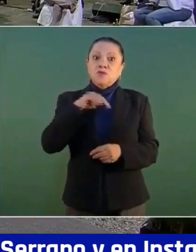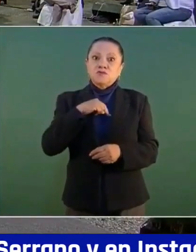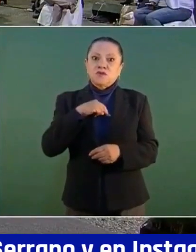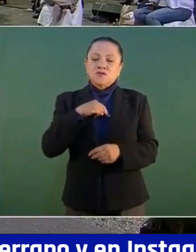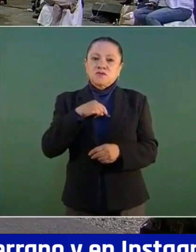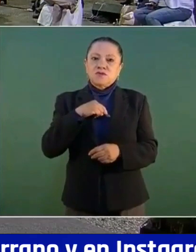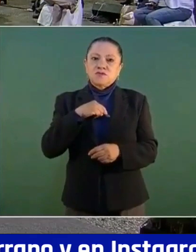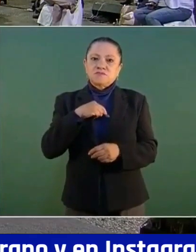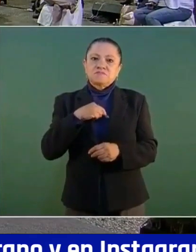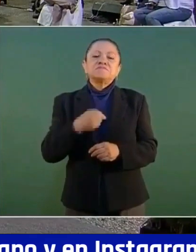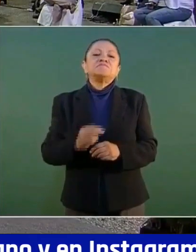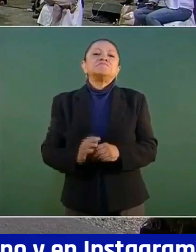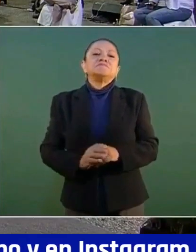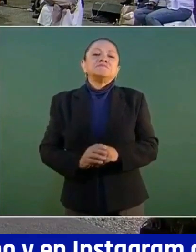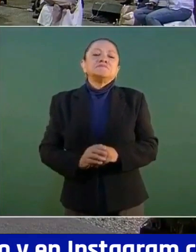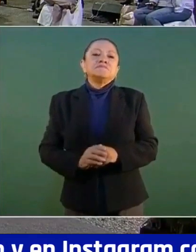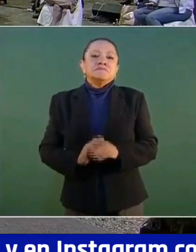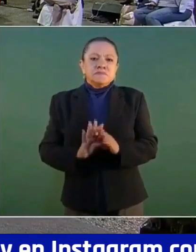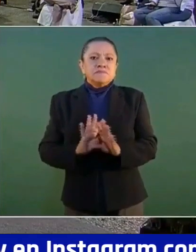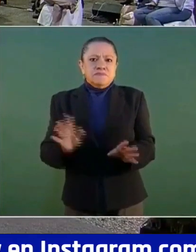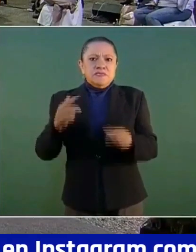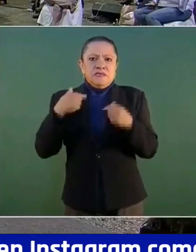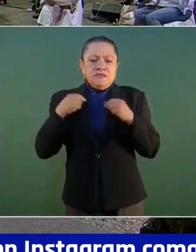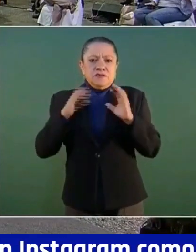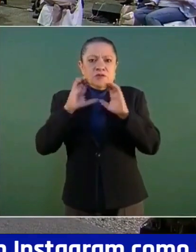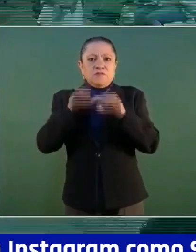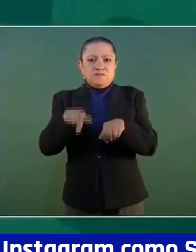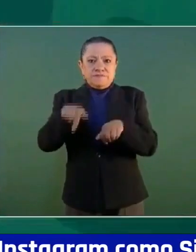tomamos la decisión desde que llegamos